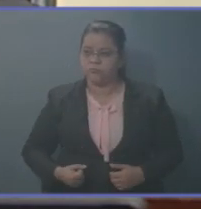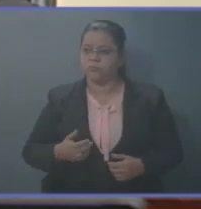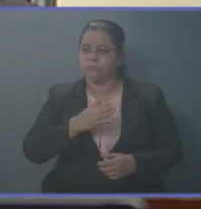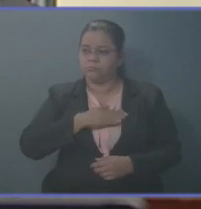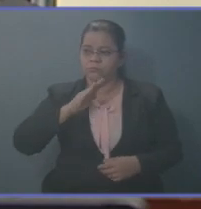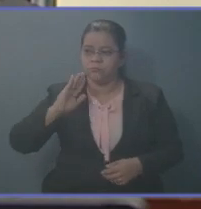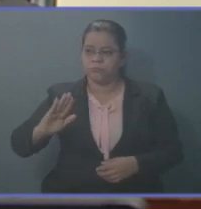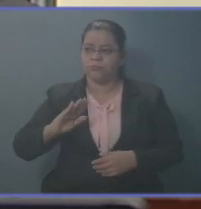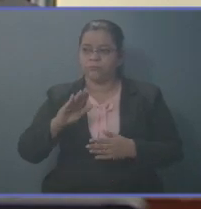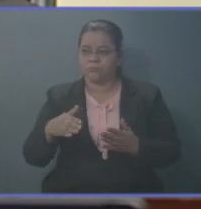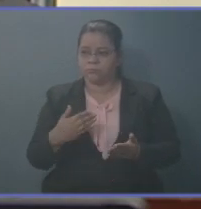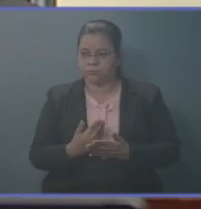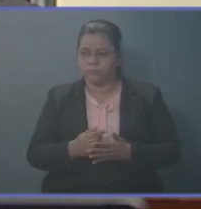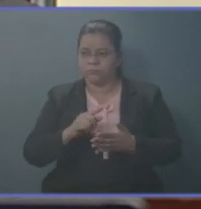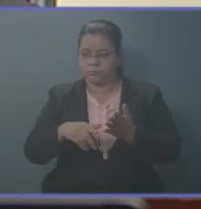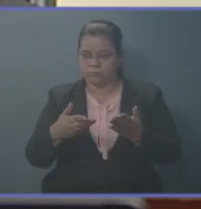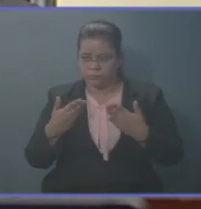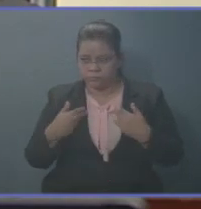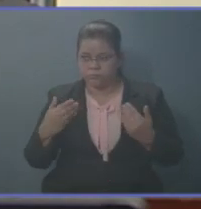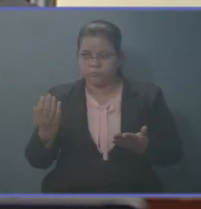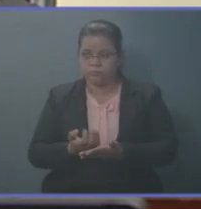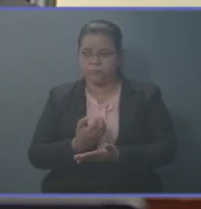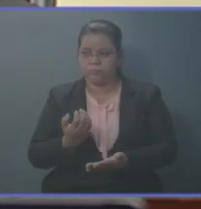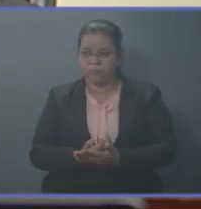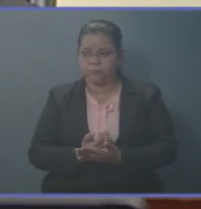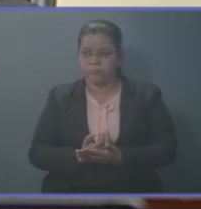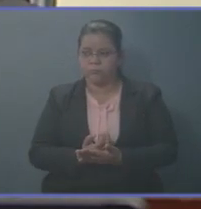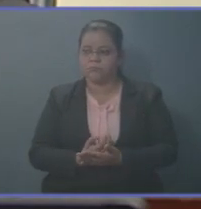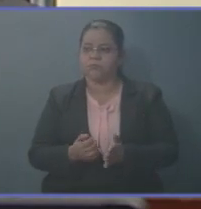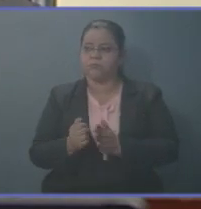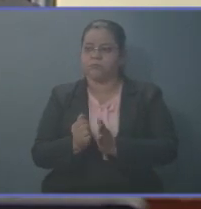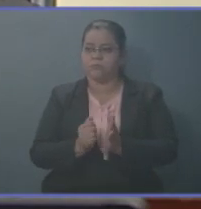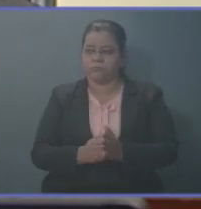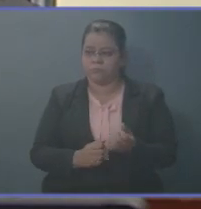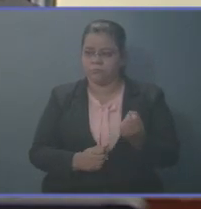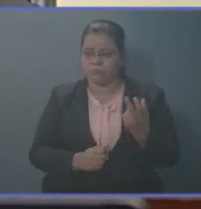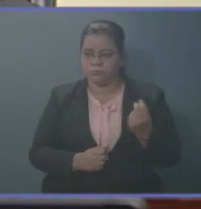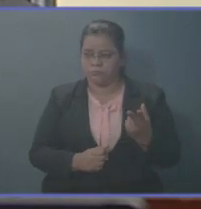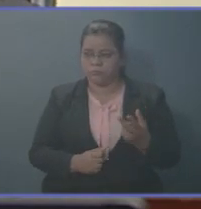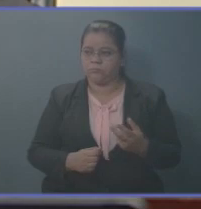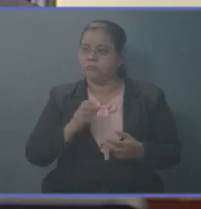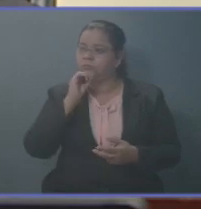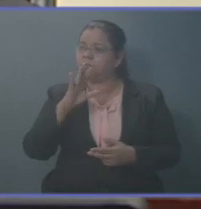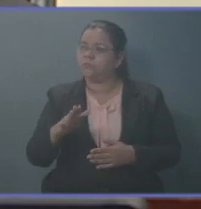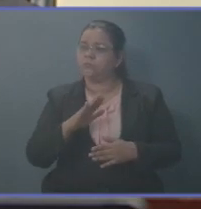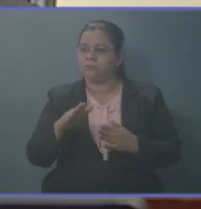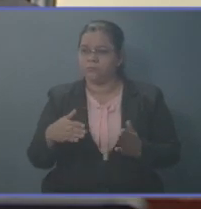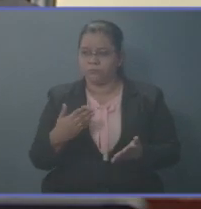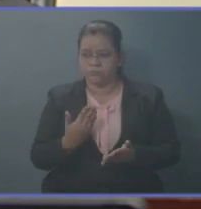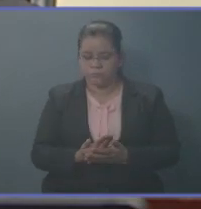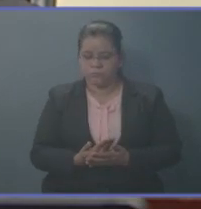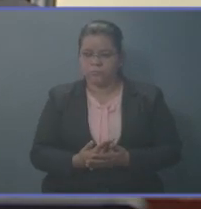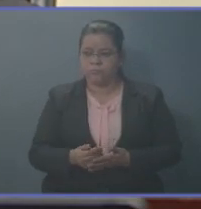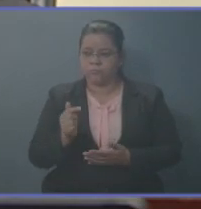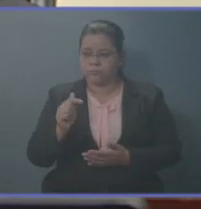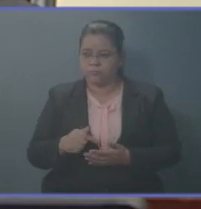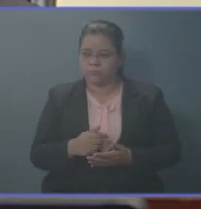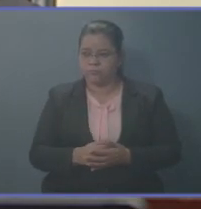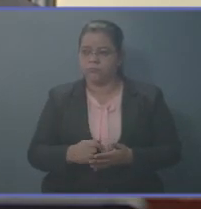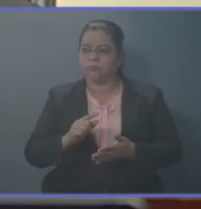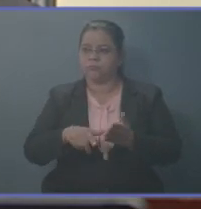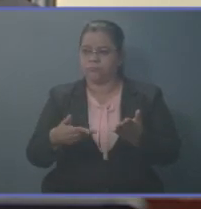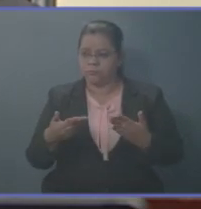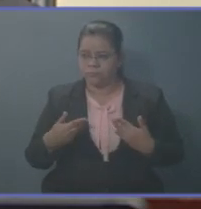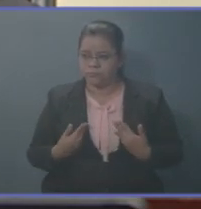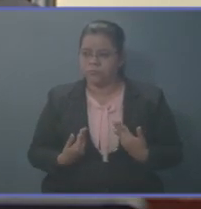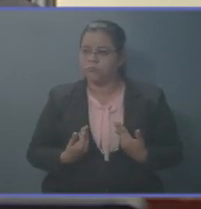Pacto Internacional de Derechos Económicos, Sociales y Culturales. En su artículo 12 establece que los Estados partes en el presente pacto reconocen el derecho a